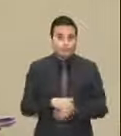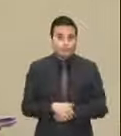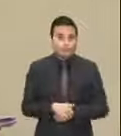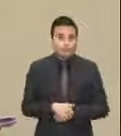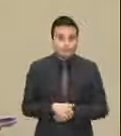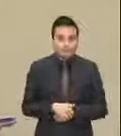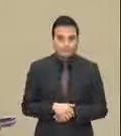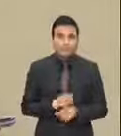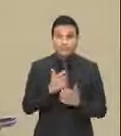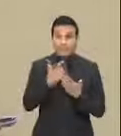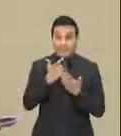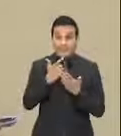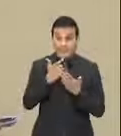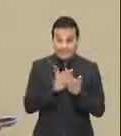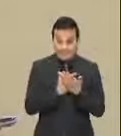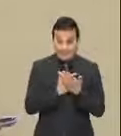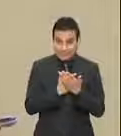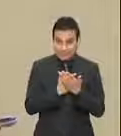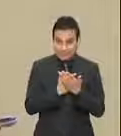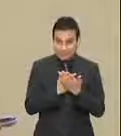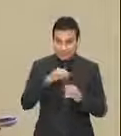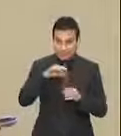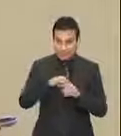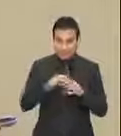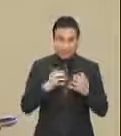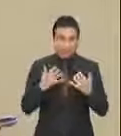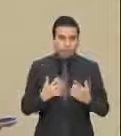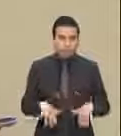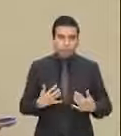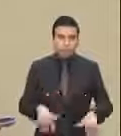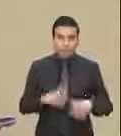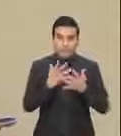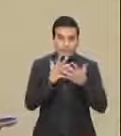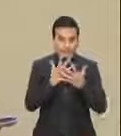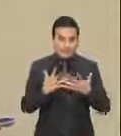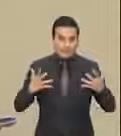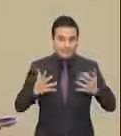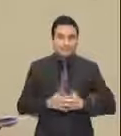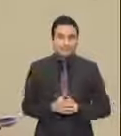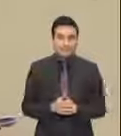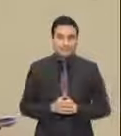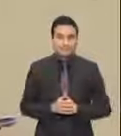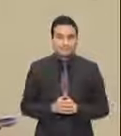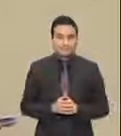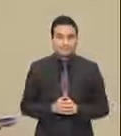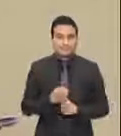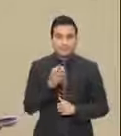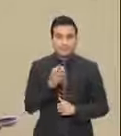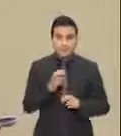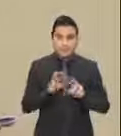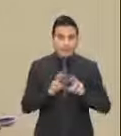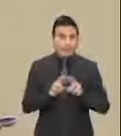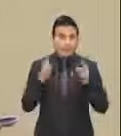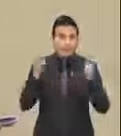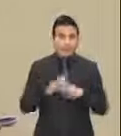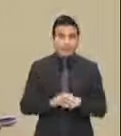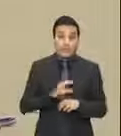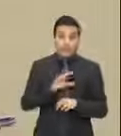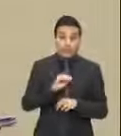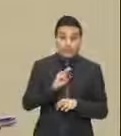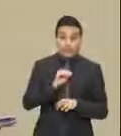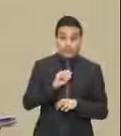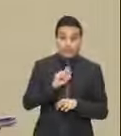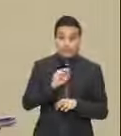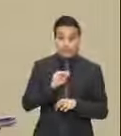con la lista nominal con mayor cobertura en 30 años ya que la cobertura de dicha lista alcanzó un nivel récord de 99 punto